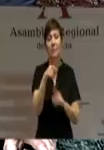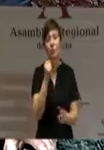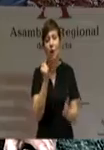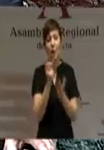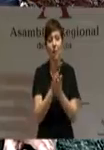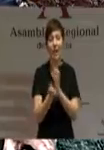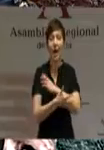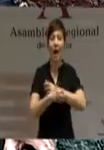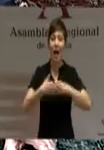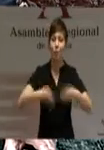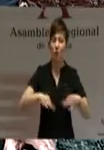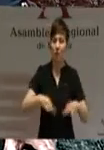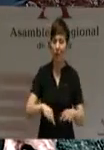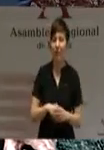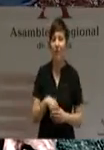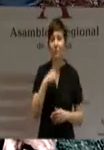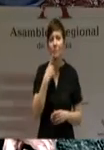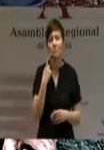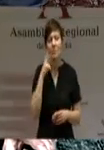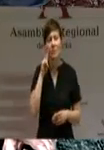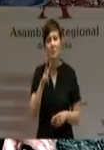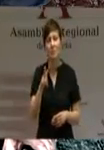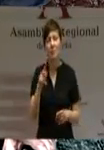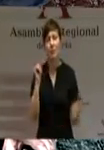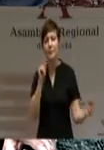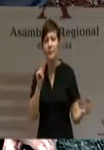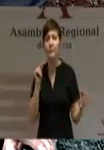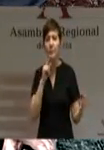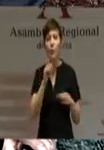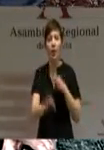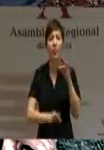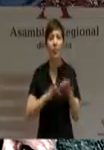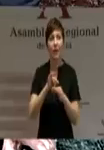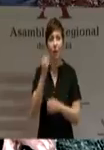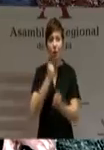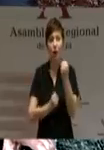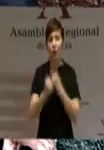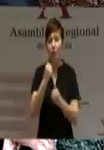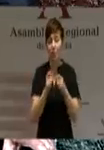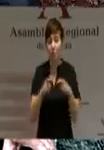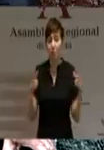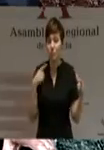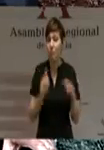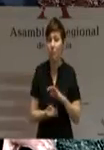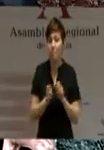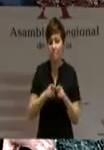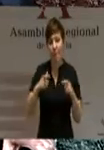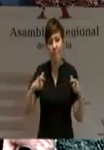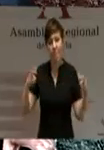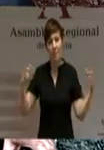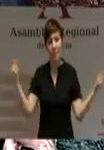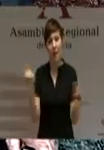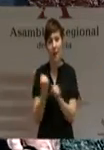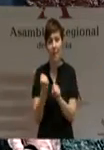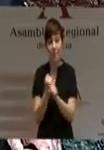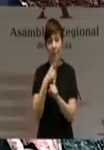por cierto, muy reñida históricamente con los ciclos económicos expansivos que hicieron aflorar el empleo y que fueron el germen del estado